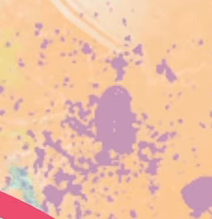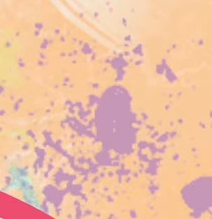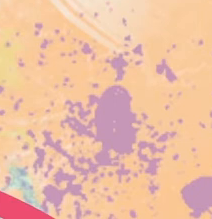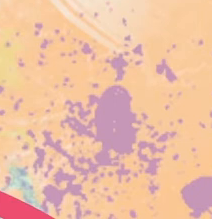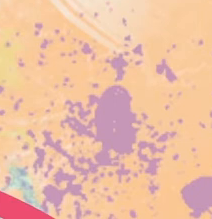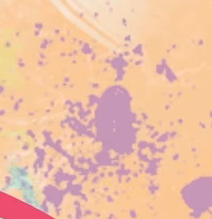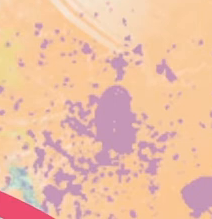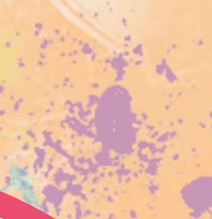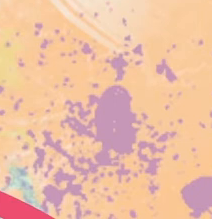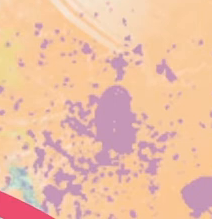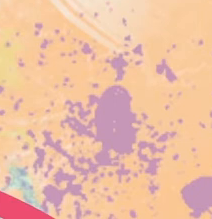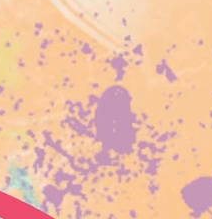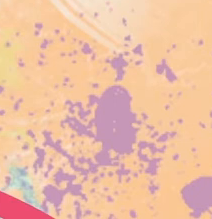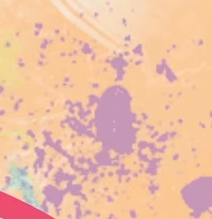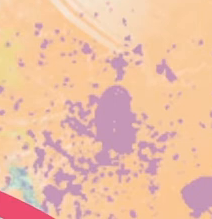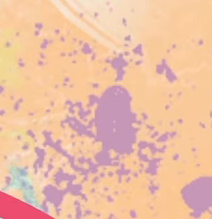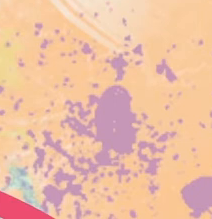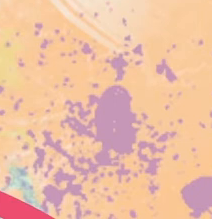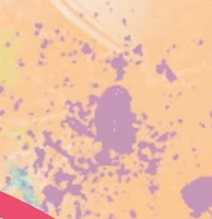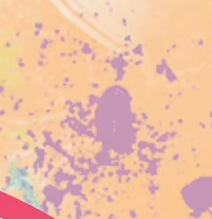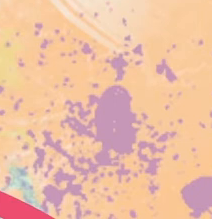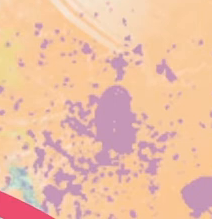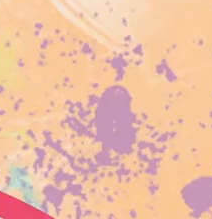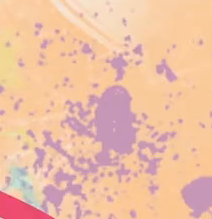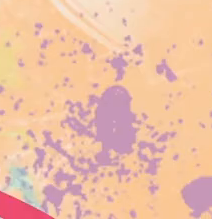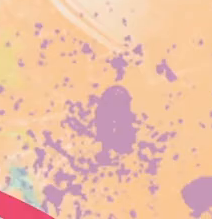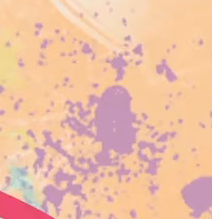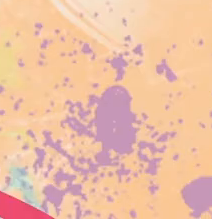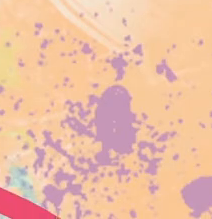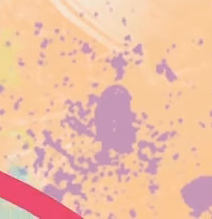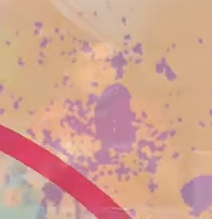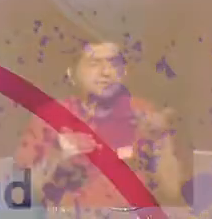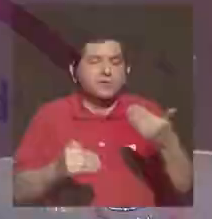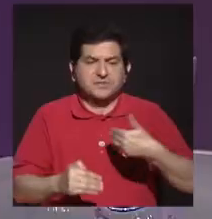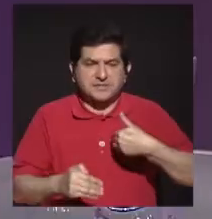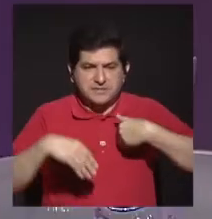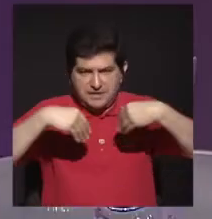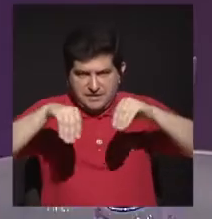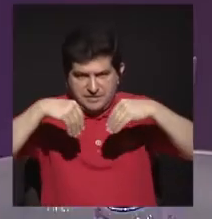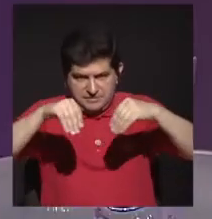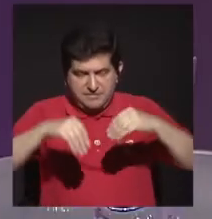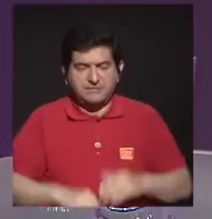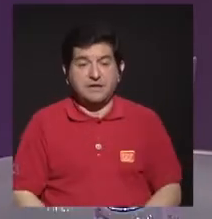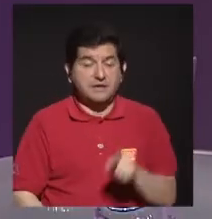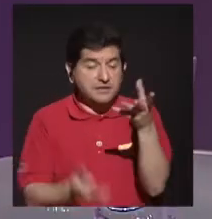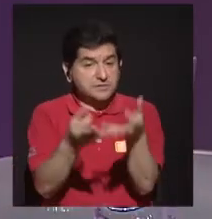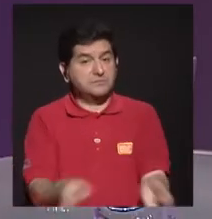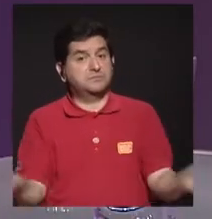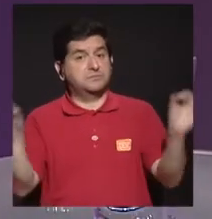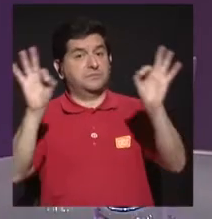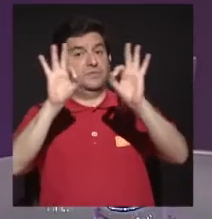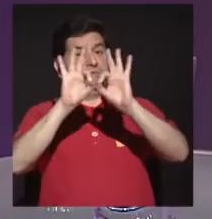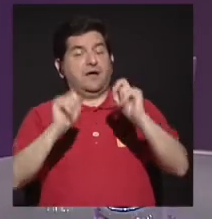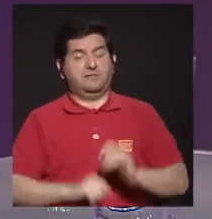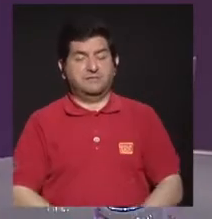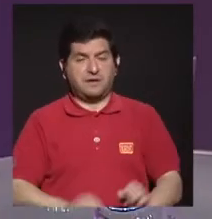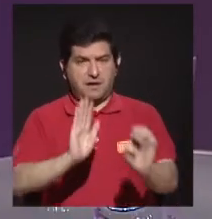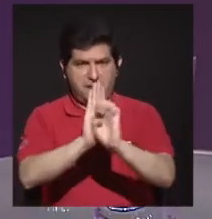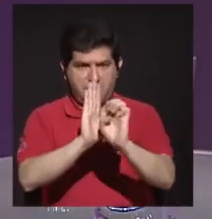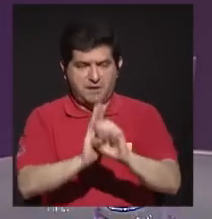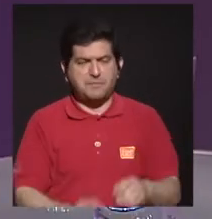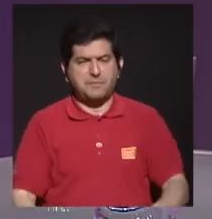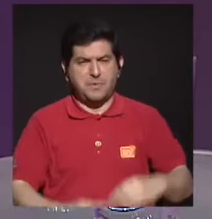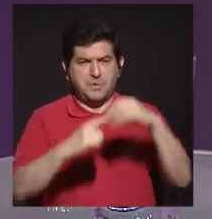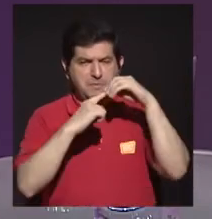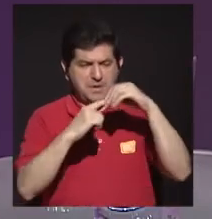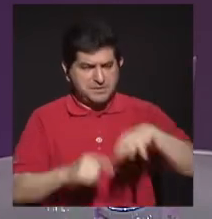dinámica por muy poca posesión, uh-huh. para la venta. Uh-huh. Y eso es muy importante de resaltar porque, por ejemplo, uno de los